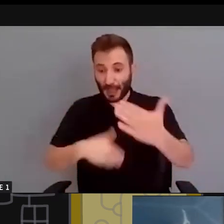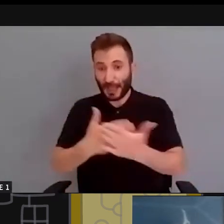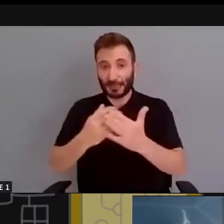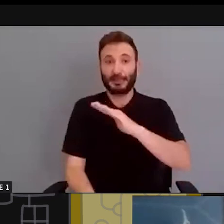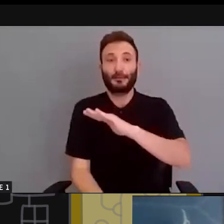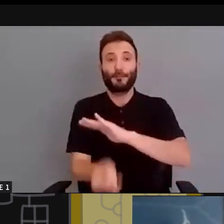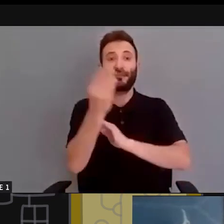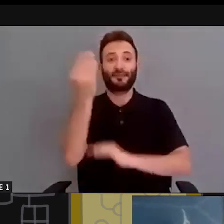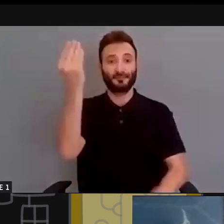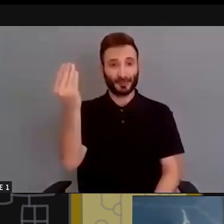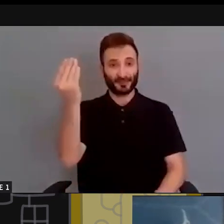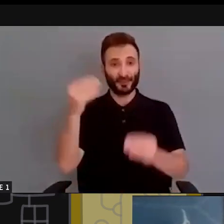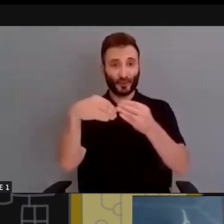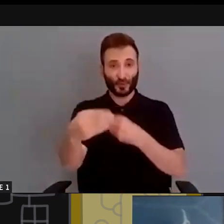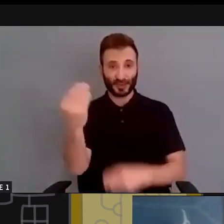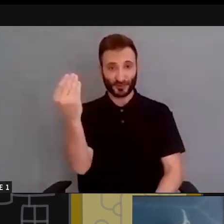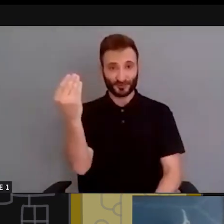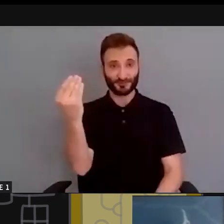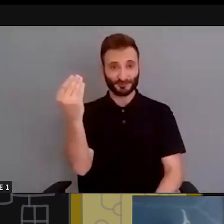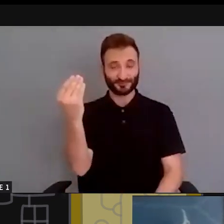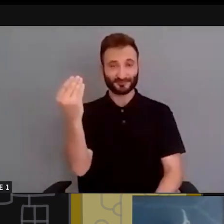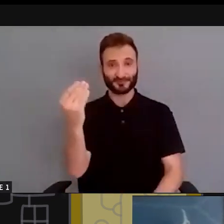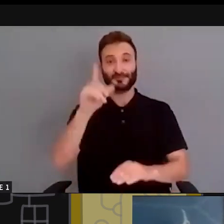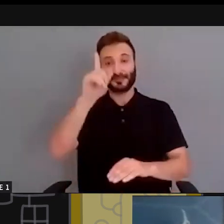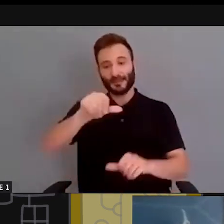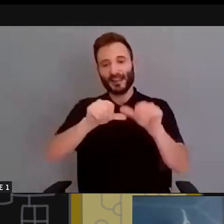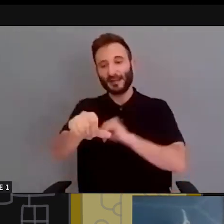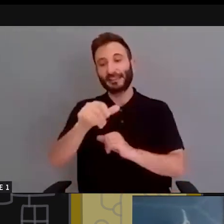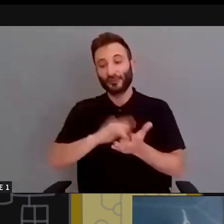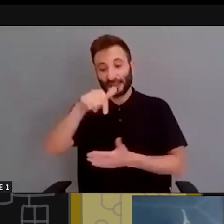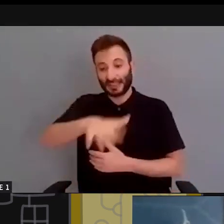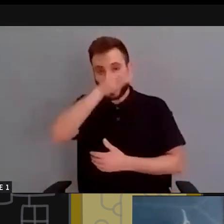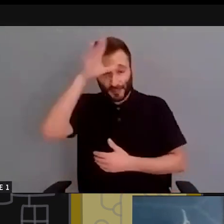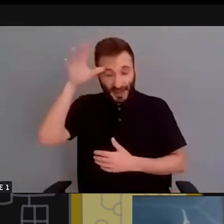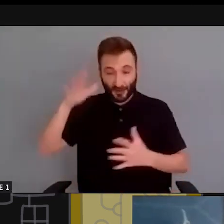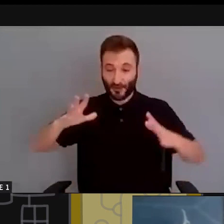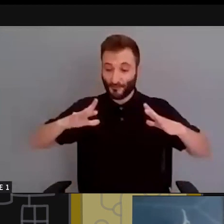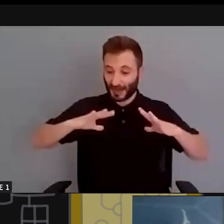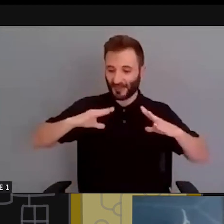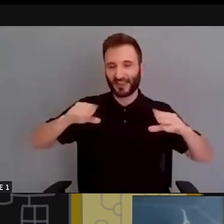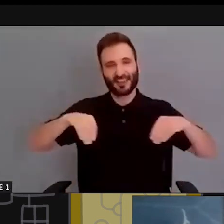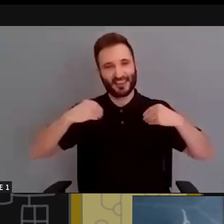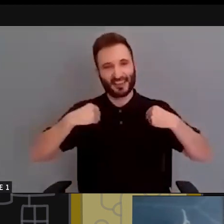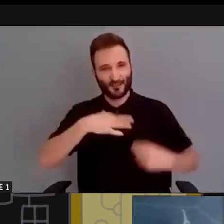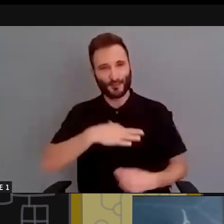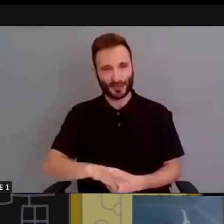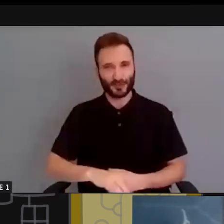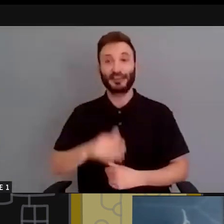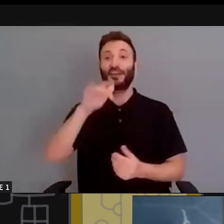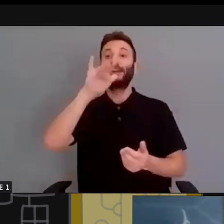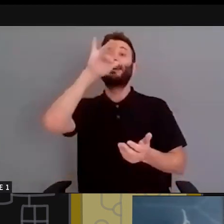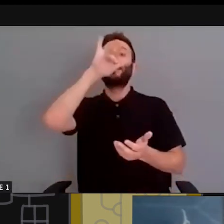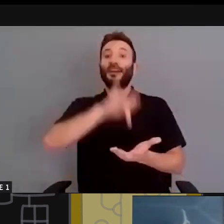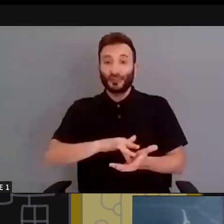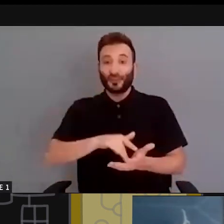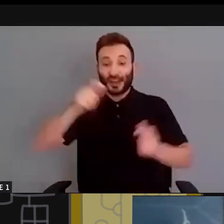del documento y poder disfrutarlo, entre comillas, este verano durante nuestras vacaciones. Cuando esté publicada salimos a